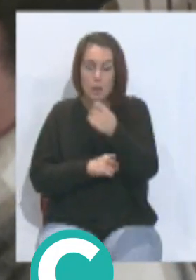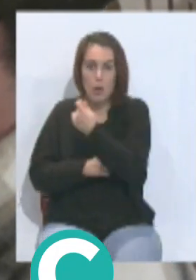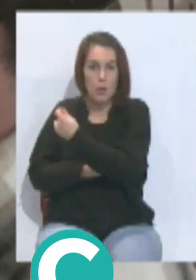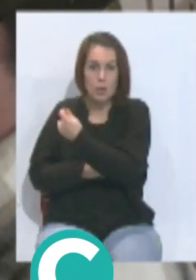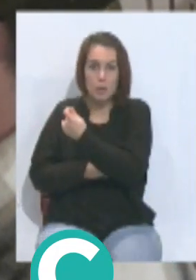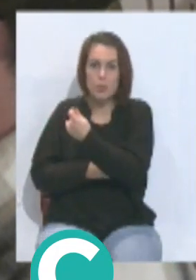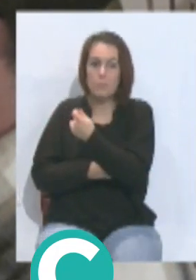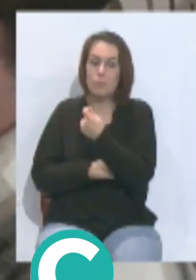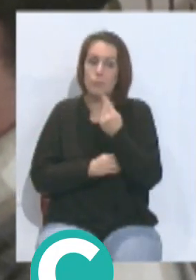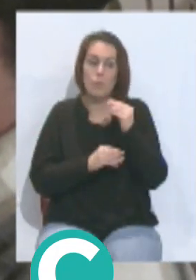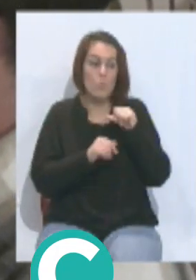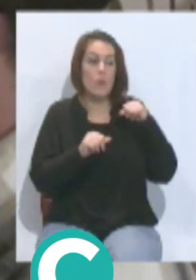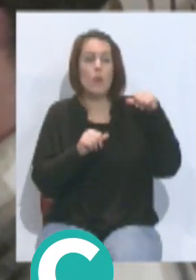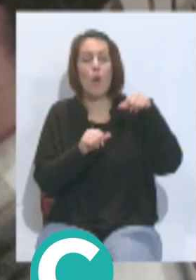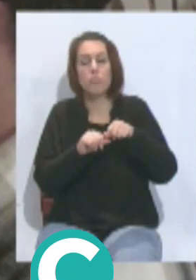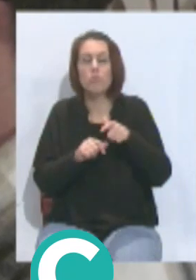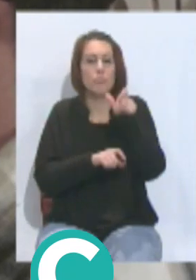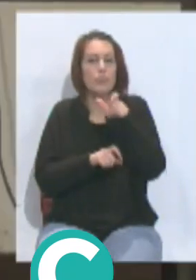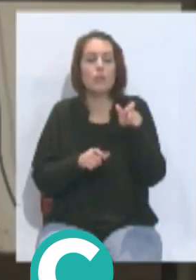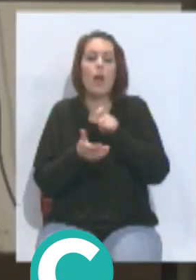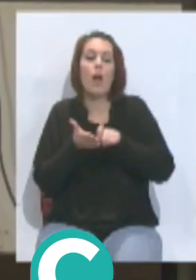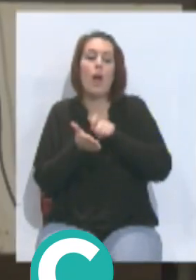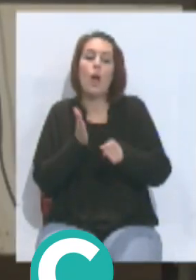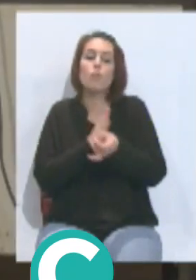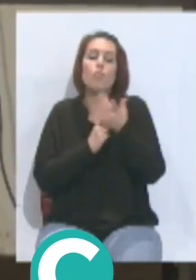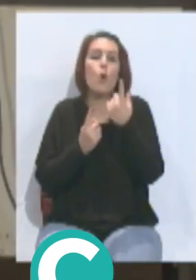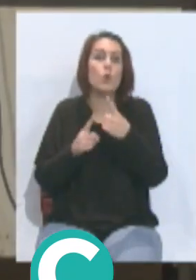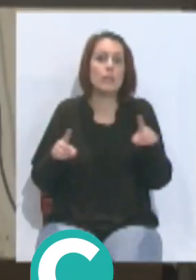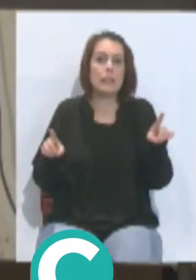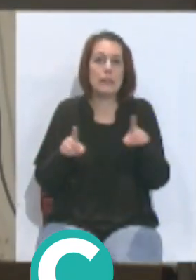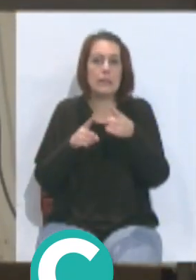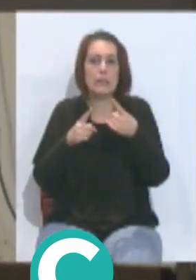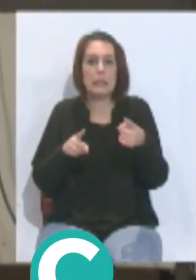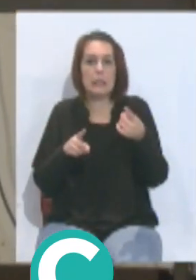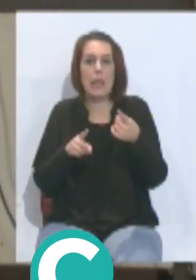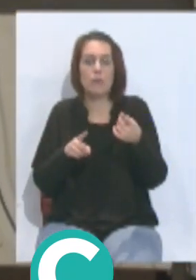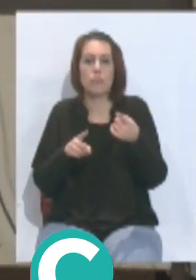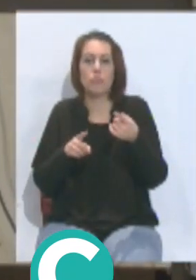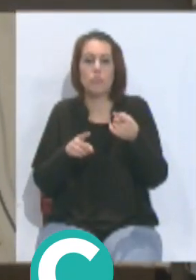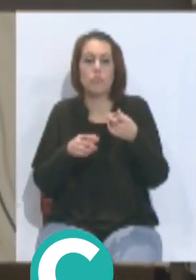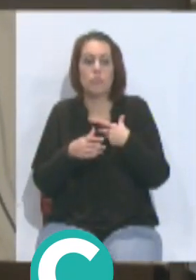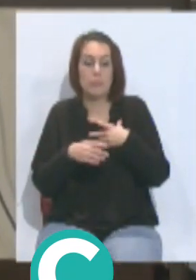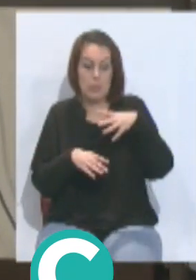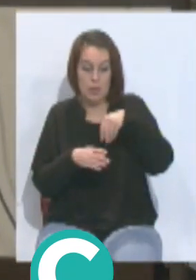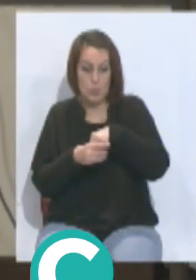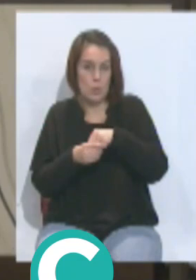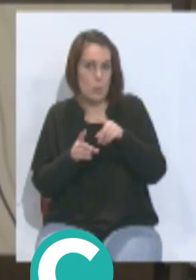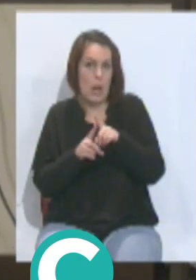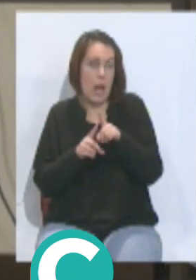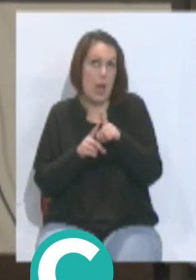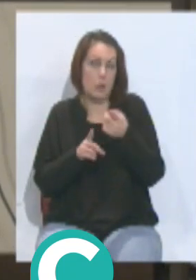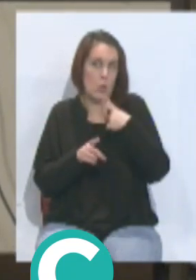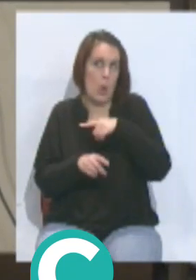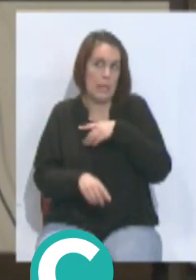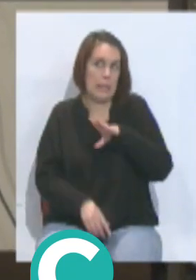largo de su trayectoria y alguien que sobre todo ha compuesto música, sin duda, de los que forman parte, sin las que no